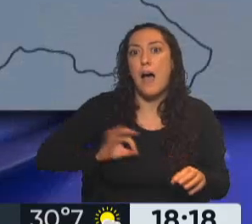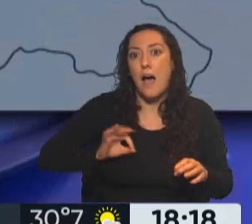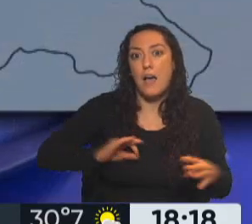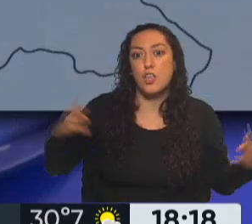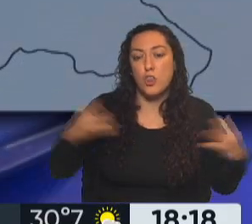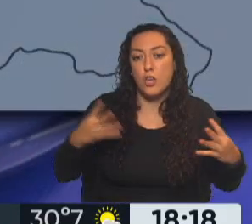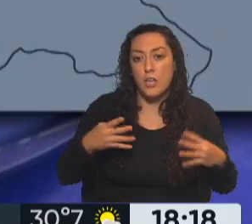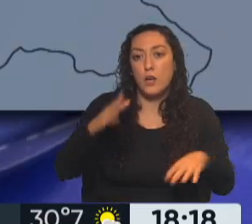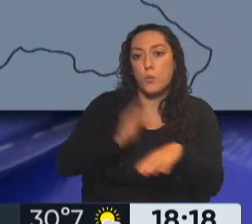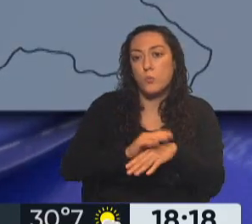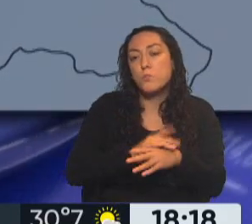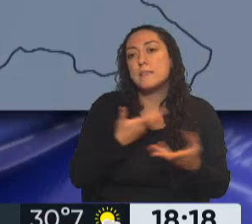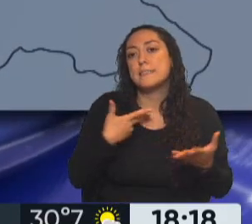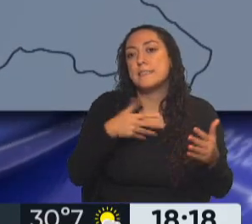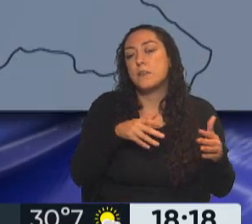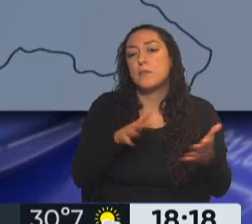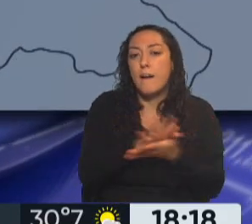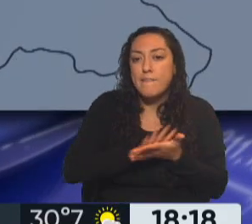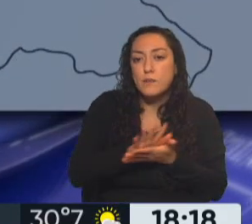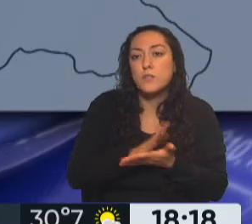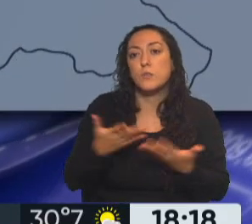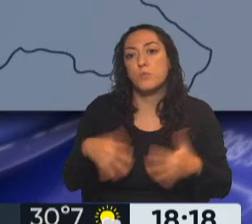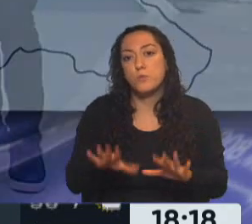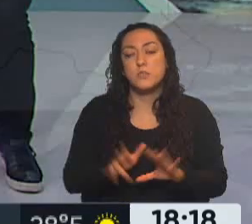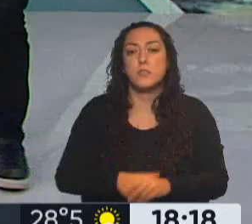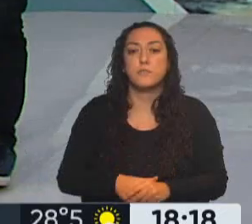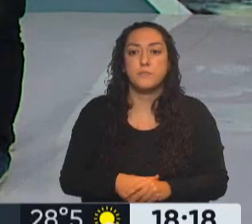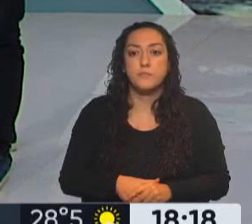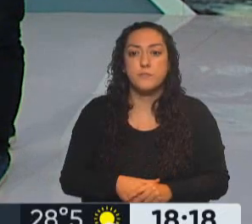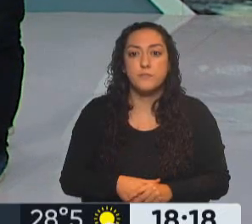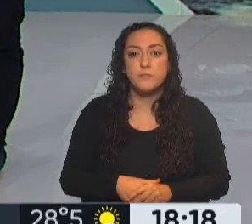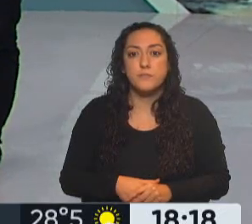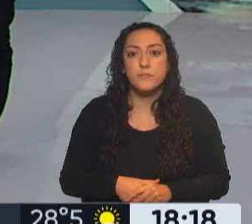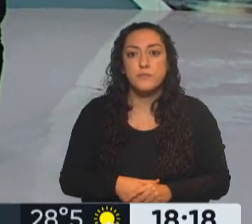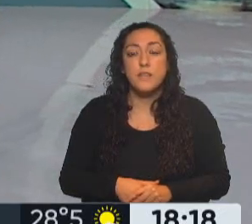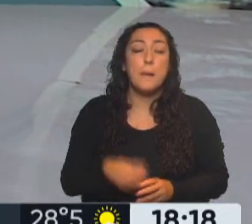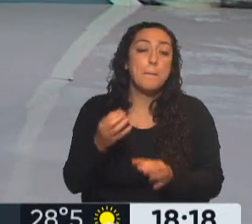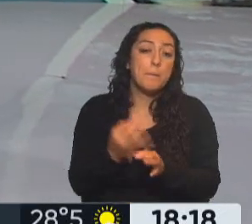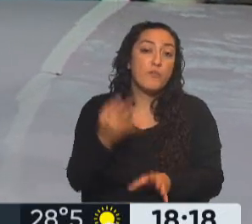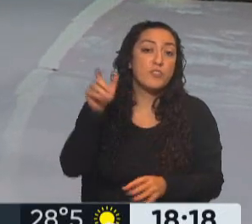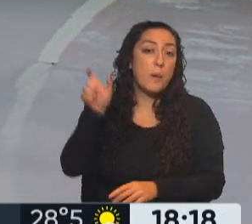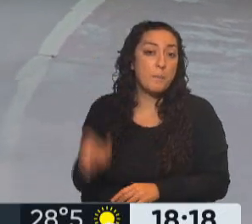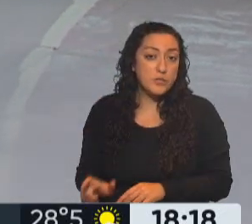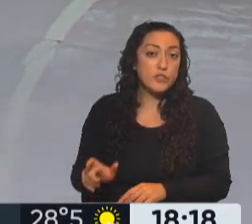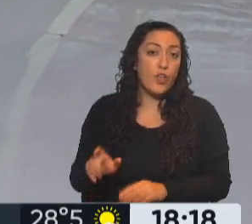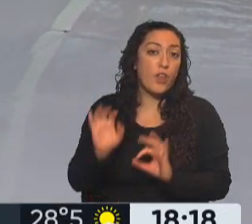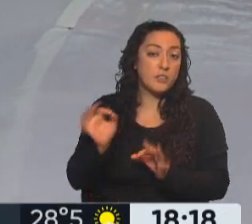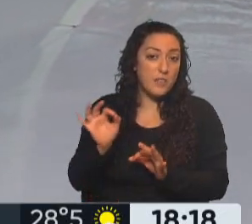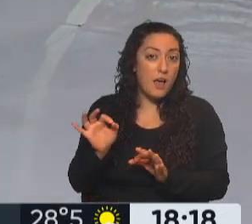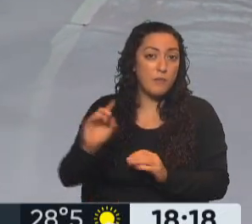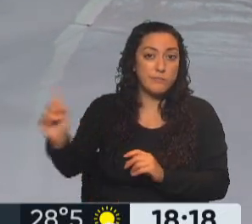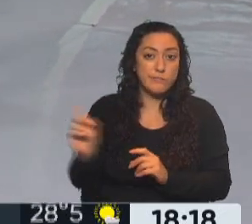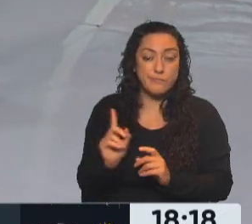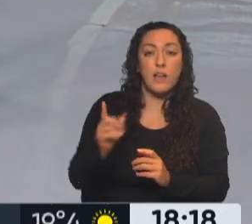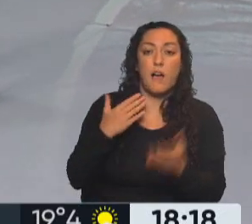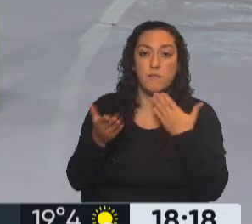un posible avance en una negociación. Bien, vamos a hablar entonces ahora con un especialista en el tema como para